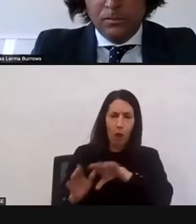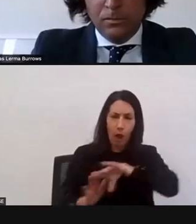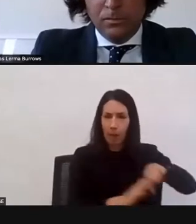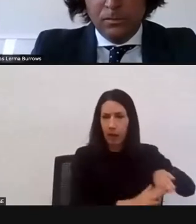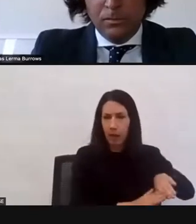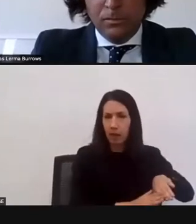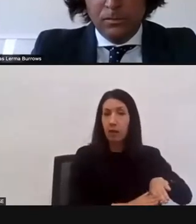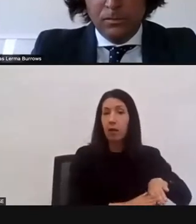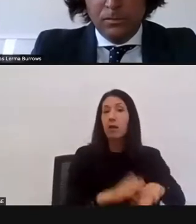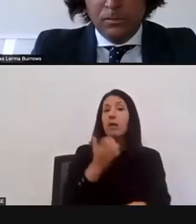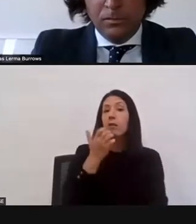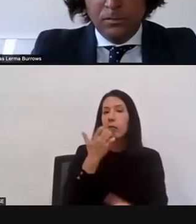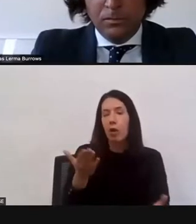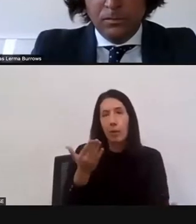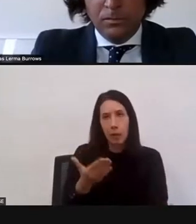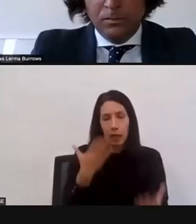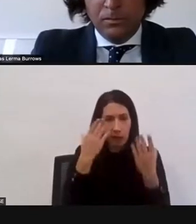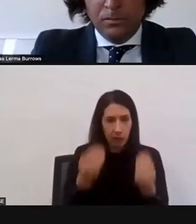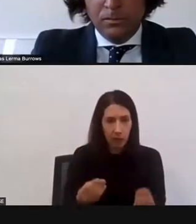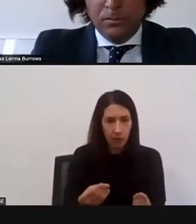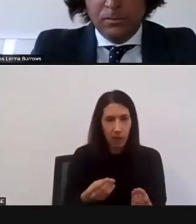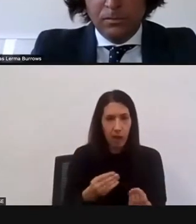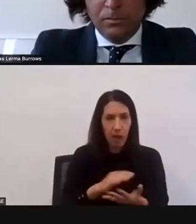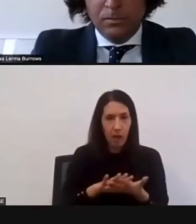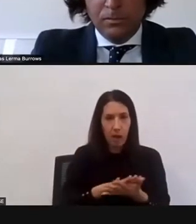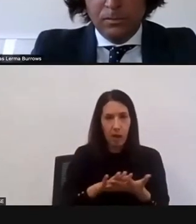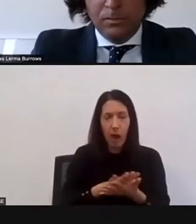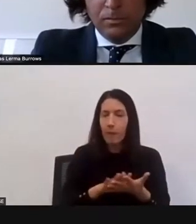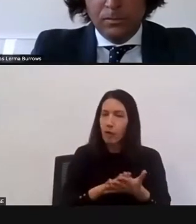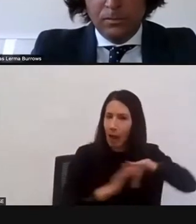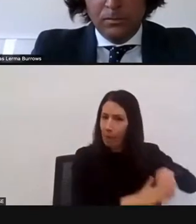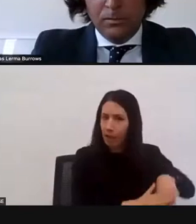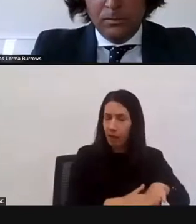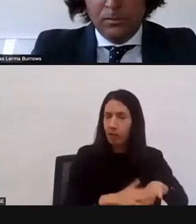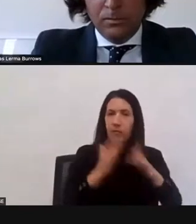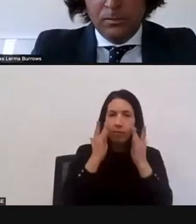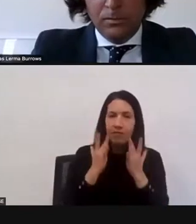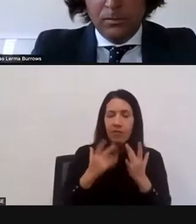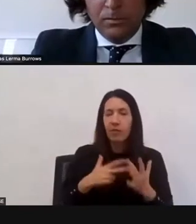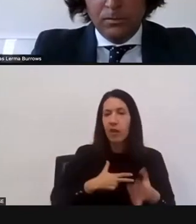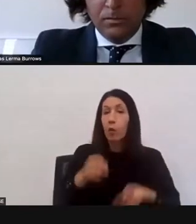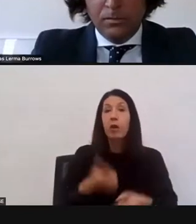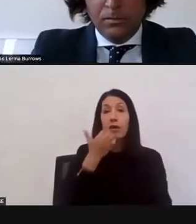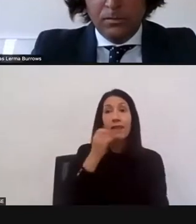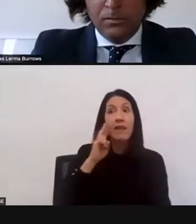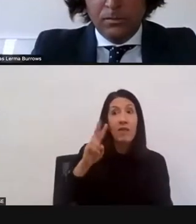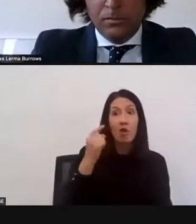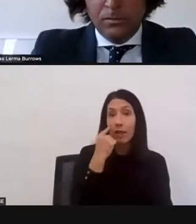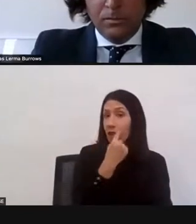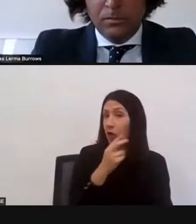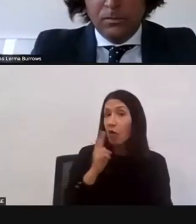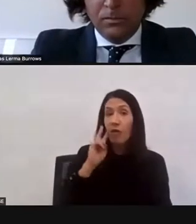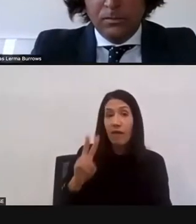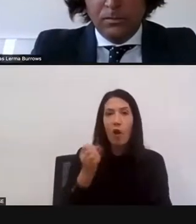cuando importar en plano ajeno al plano jurídico. Cuando nos encontremos ante una conducta discriminatoria, las vías